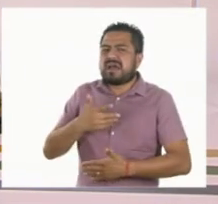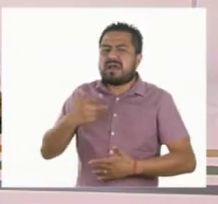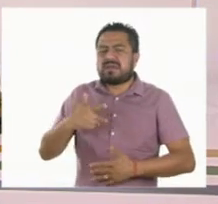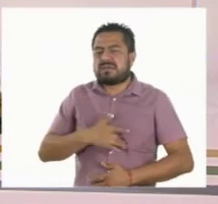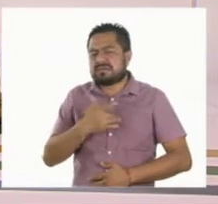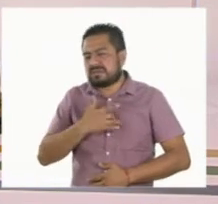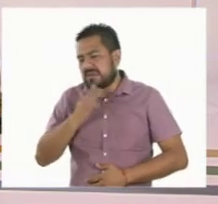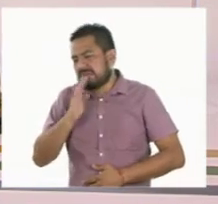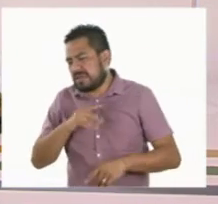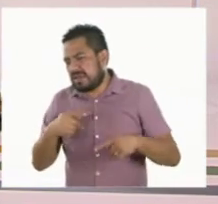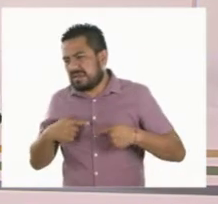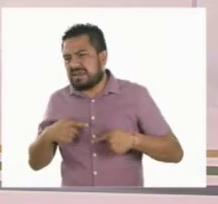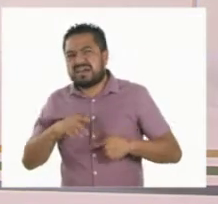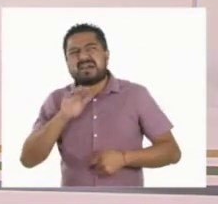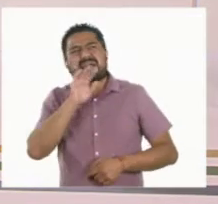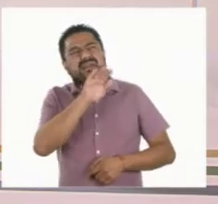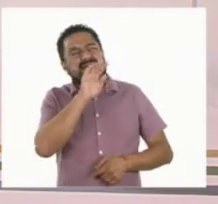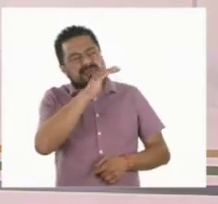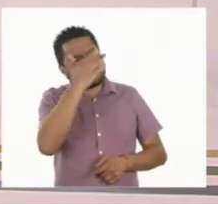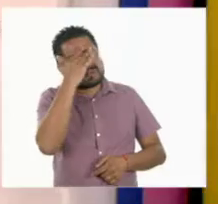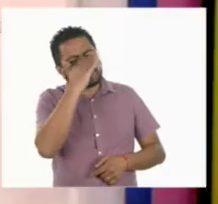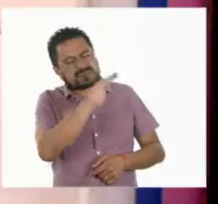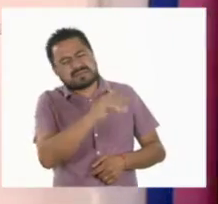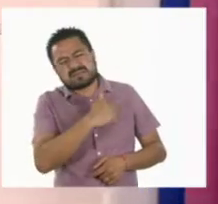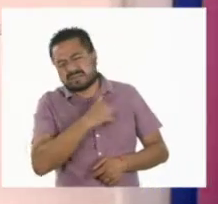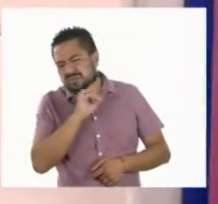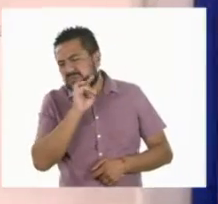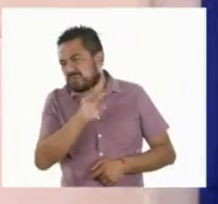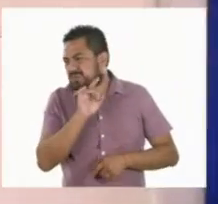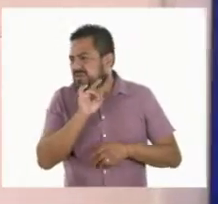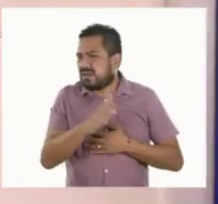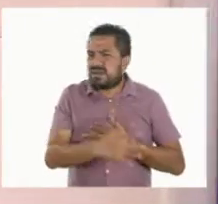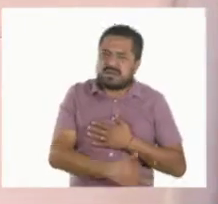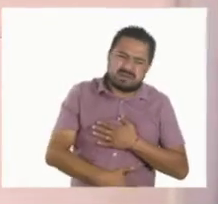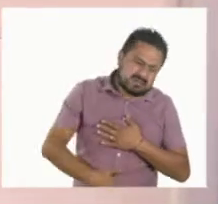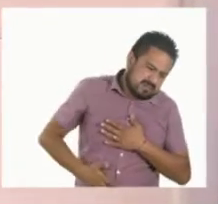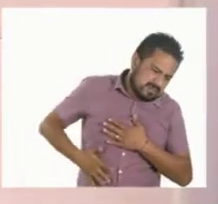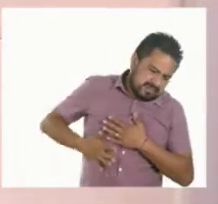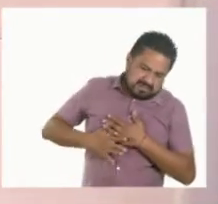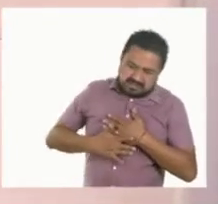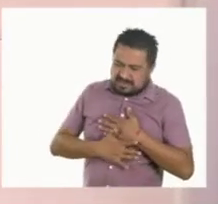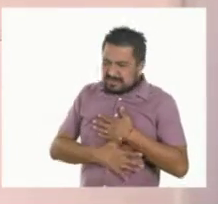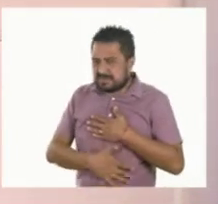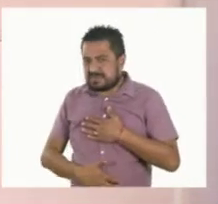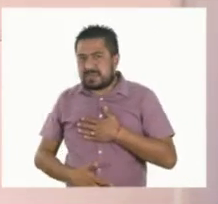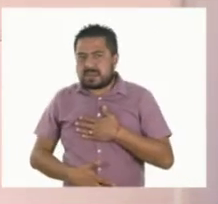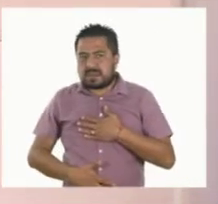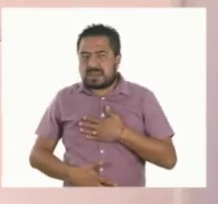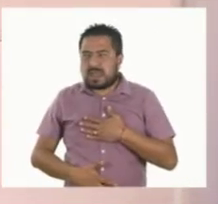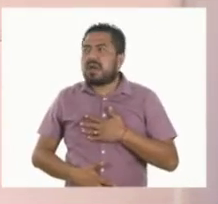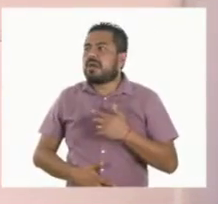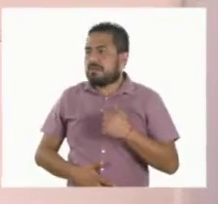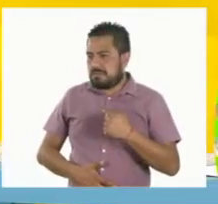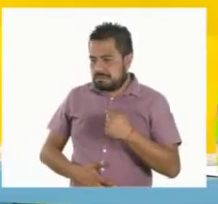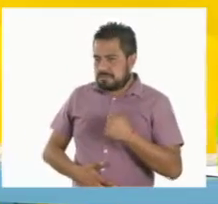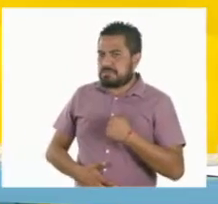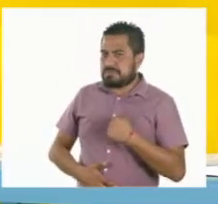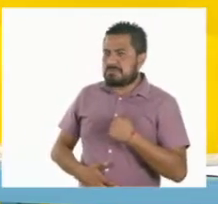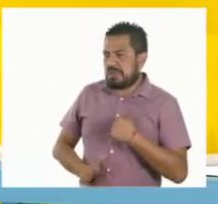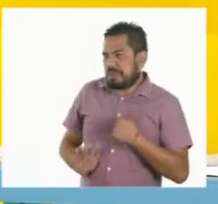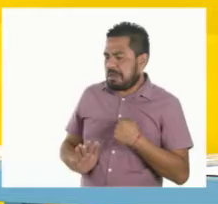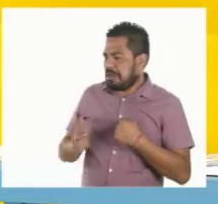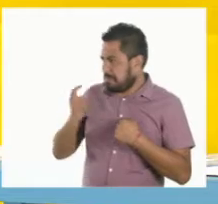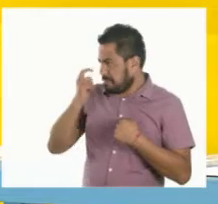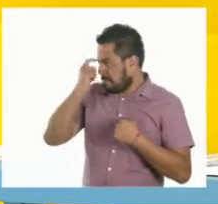entonces digo, ¡ay, señorita, me duele la panza! Y entonces yo personifico